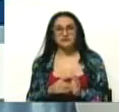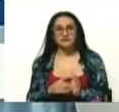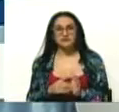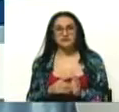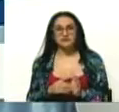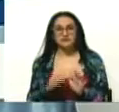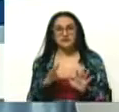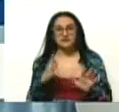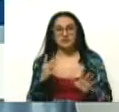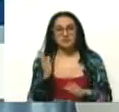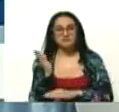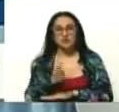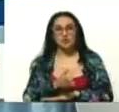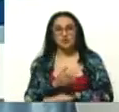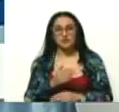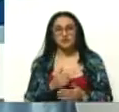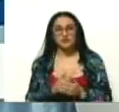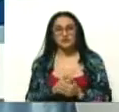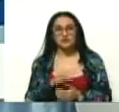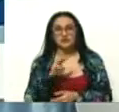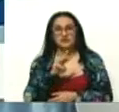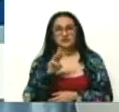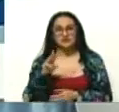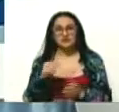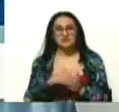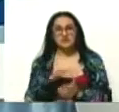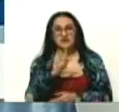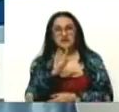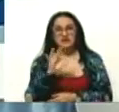48.019 imputaciones y